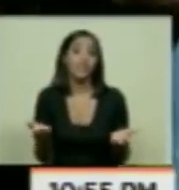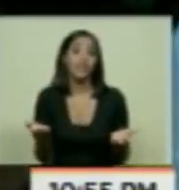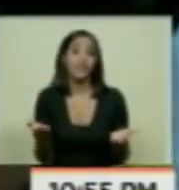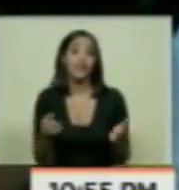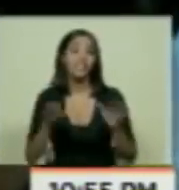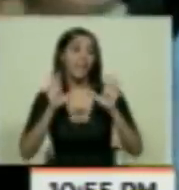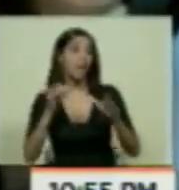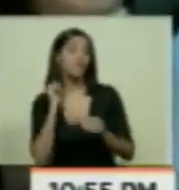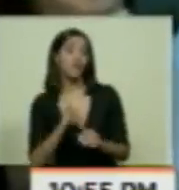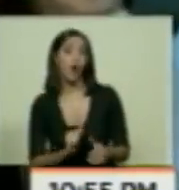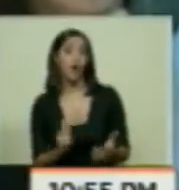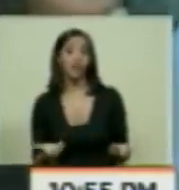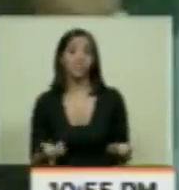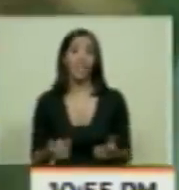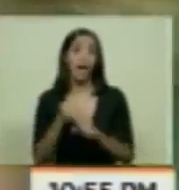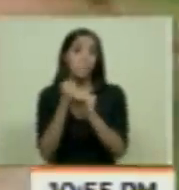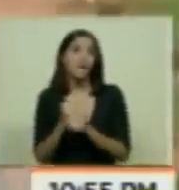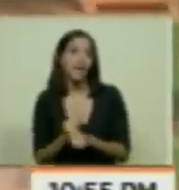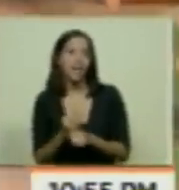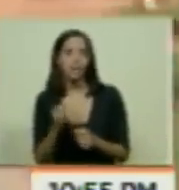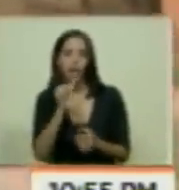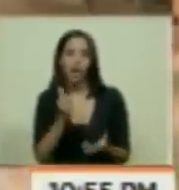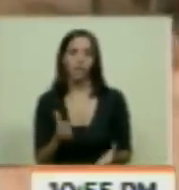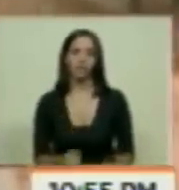¿eh? Porque la gente está afuera esperando por el agua.